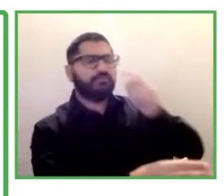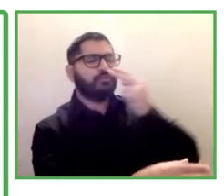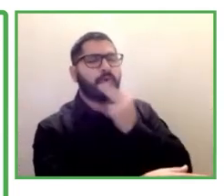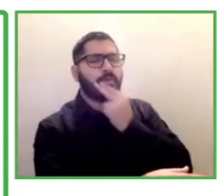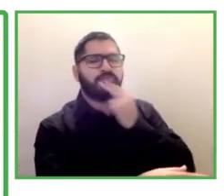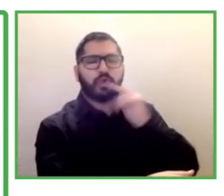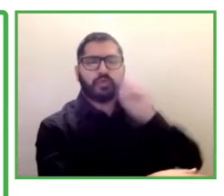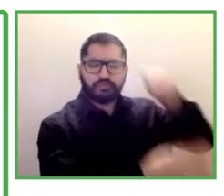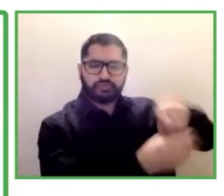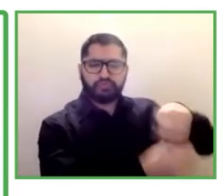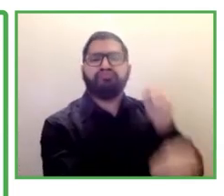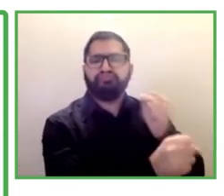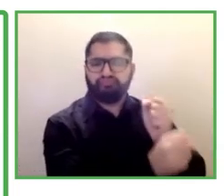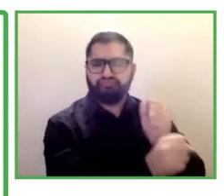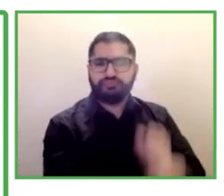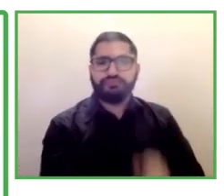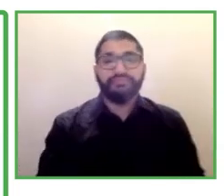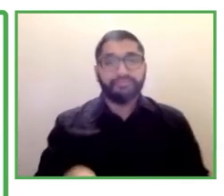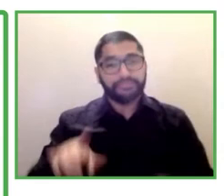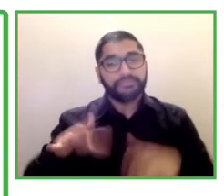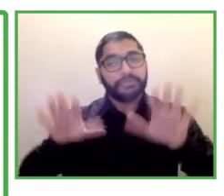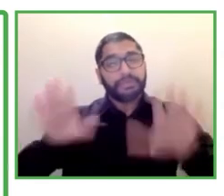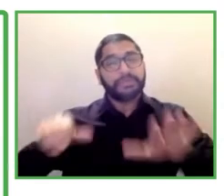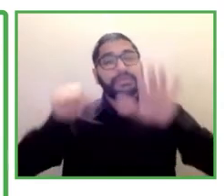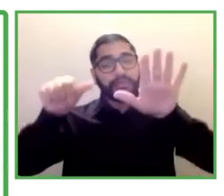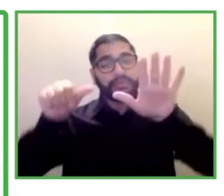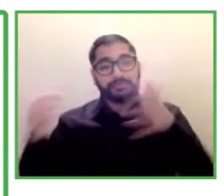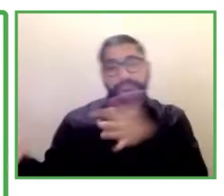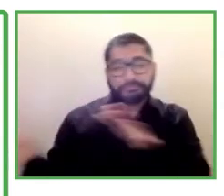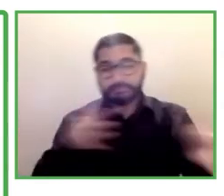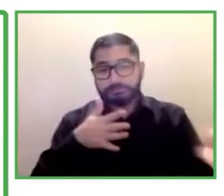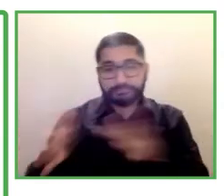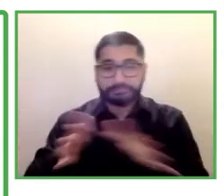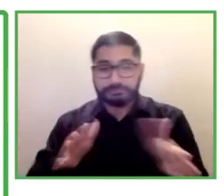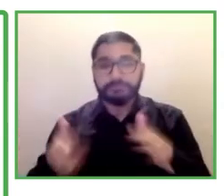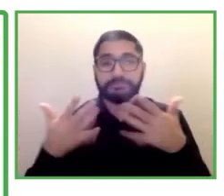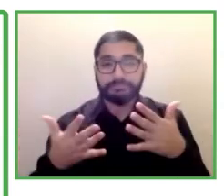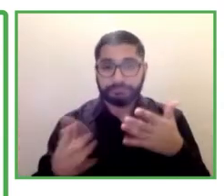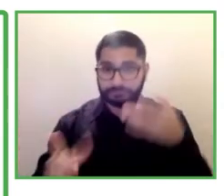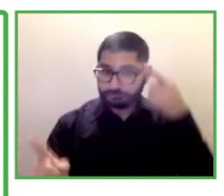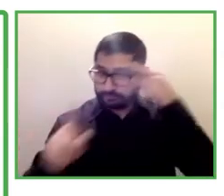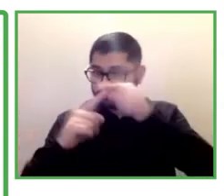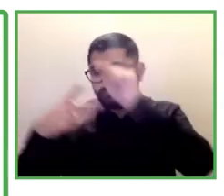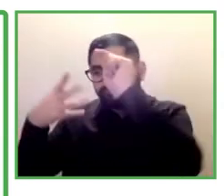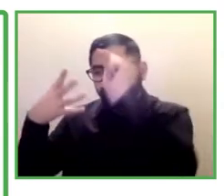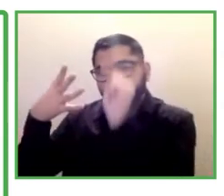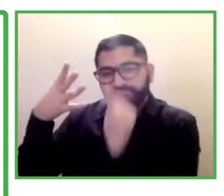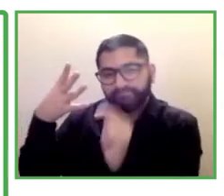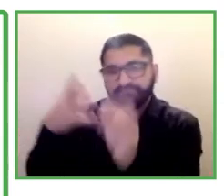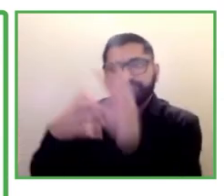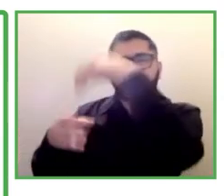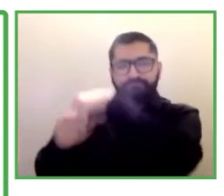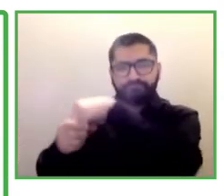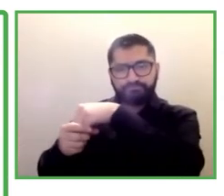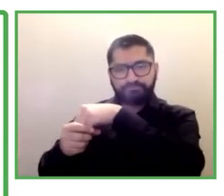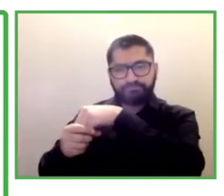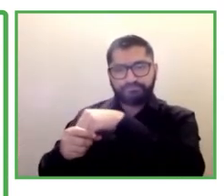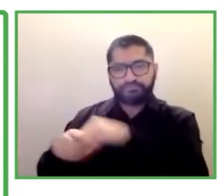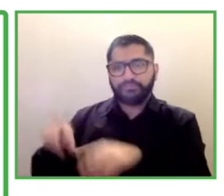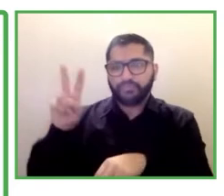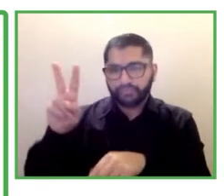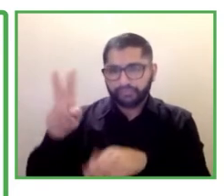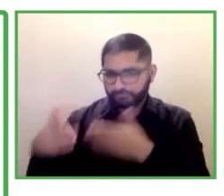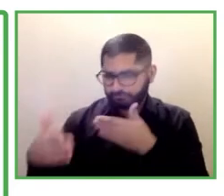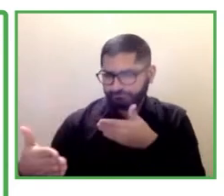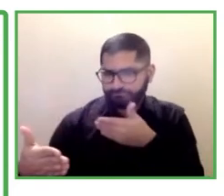junio. Otra cosa que he aprendido en el formato virtual es que es difícil saber siempre cuáles